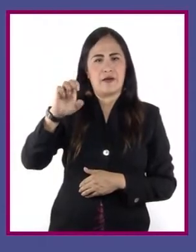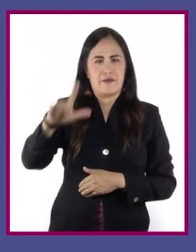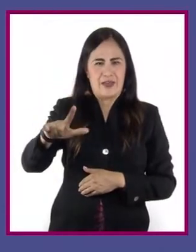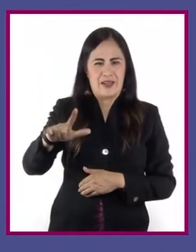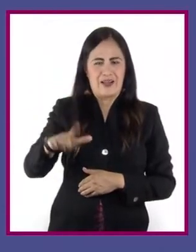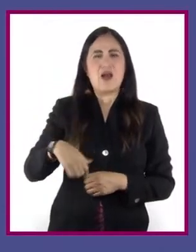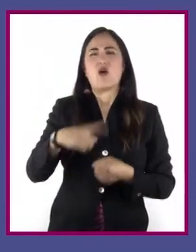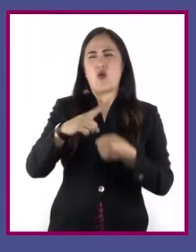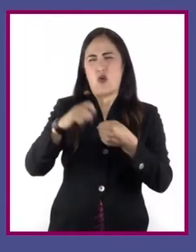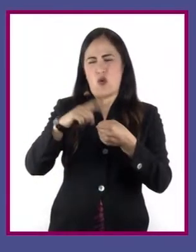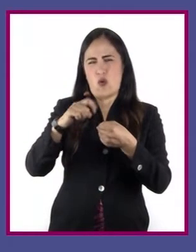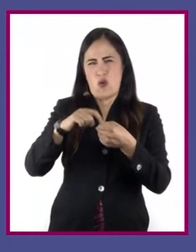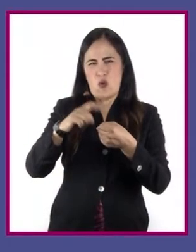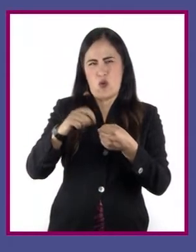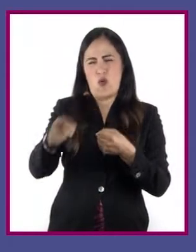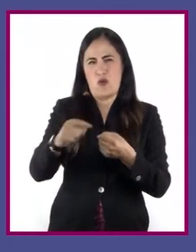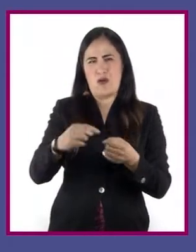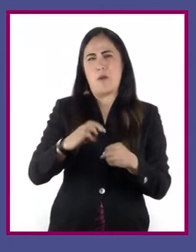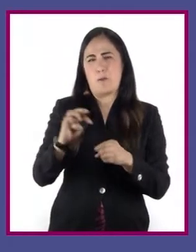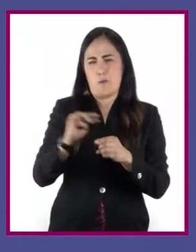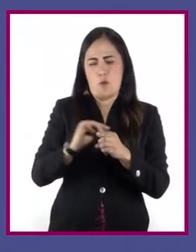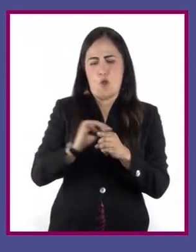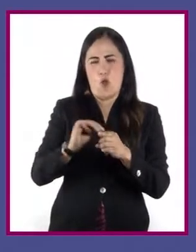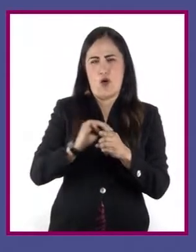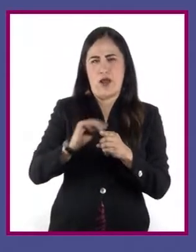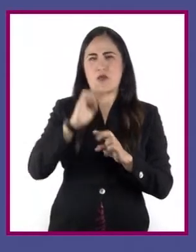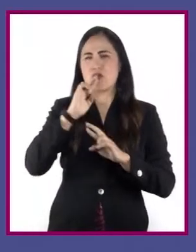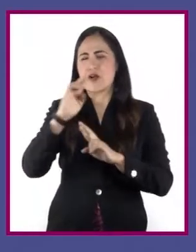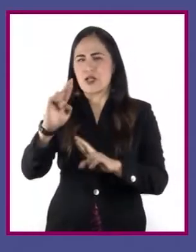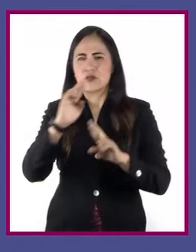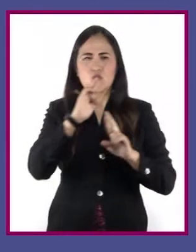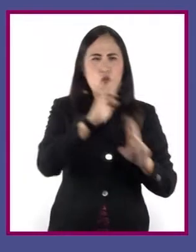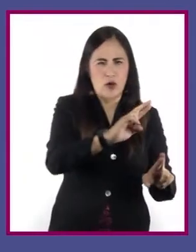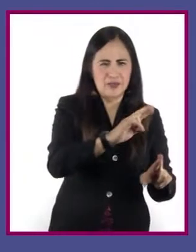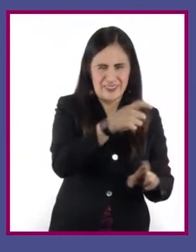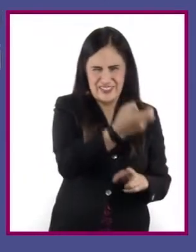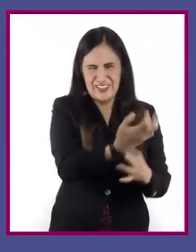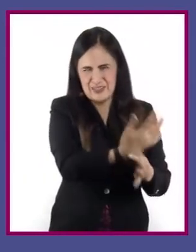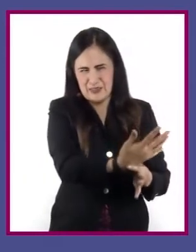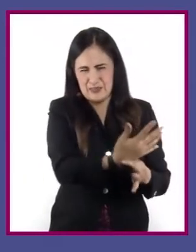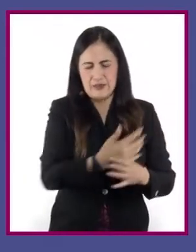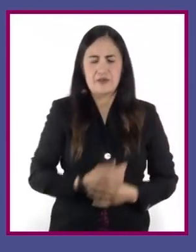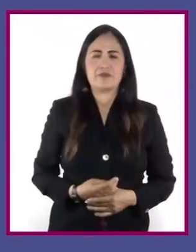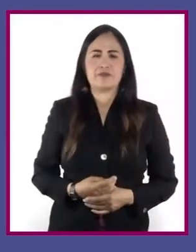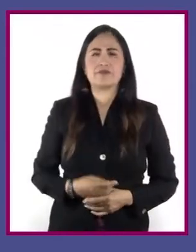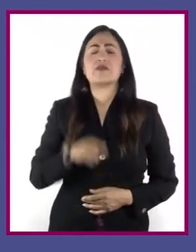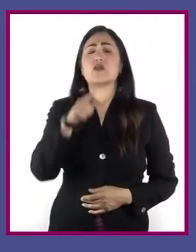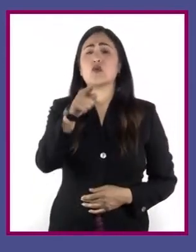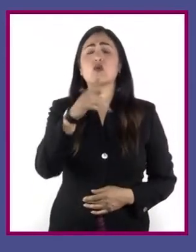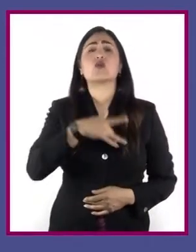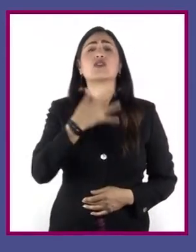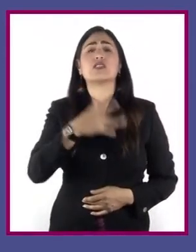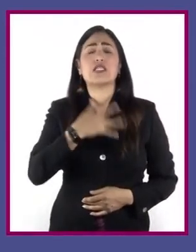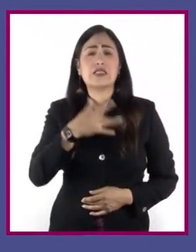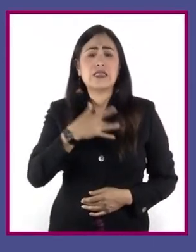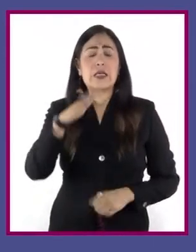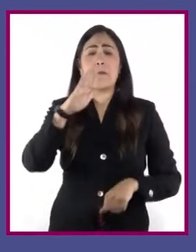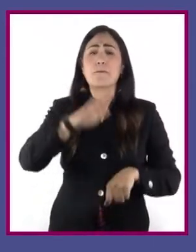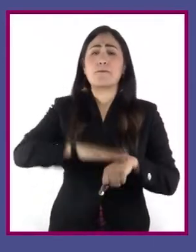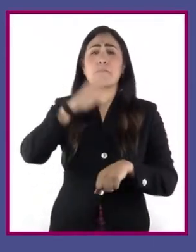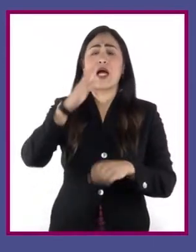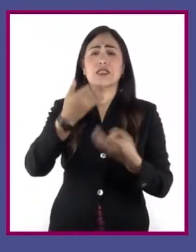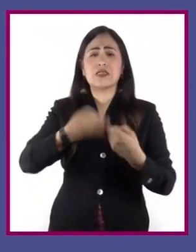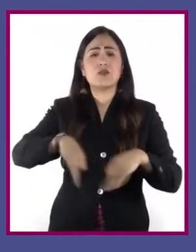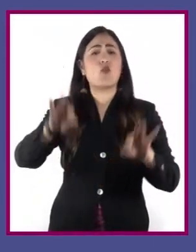color lila indica las respuestas que ella dio en 2 preguntas. ¿Cuáles te parecen que podrían